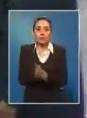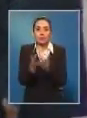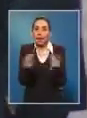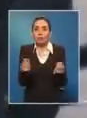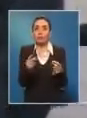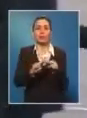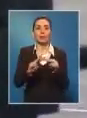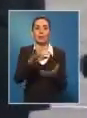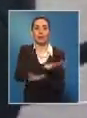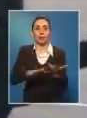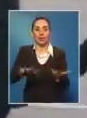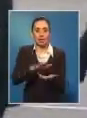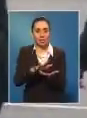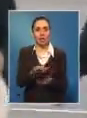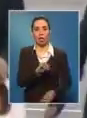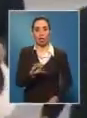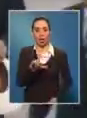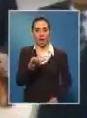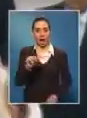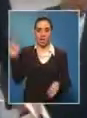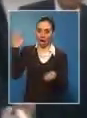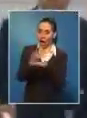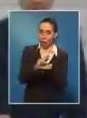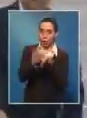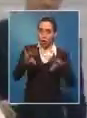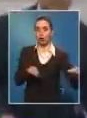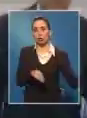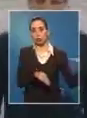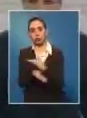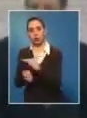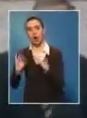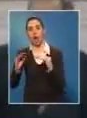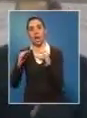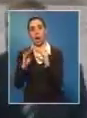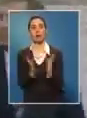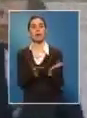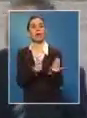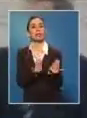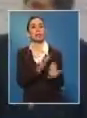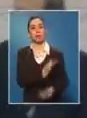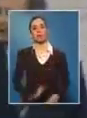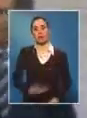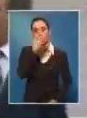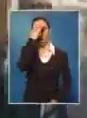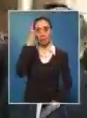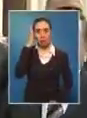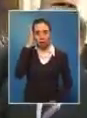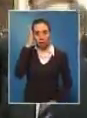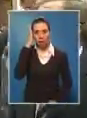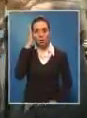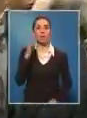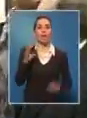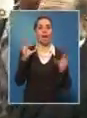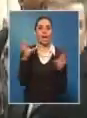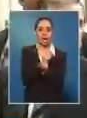crisis. Zelaya estuvo en el aeropuerto y de inmediato se vino al Palacio de la Moneda, donde ya le esperaba la presidenta Bachelet, que a su vez